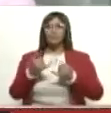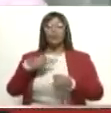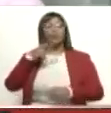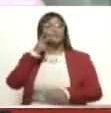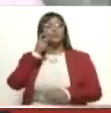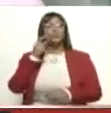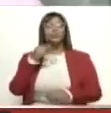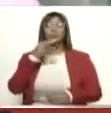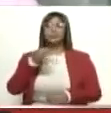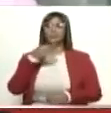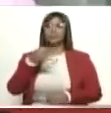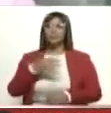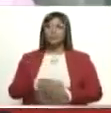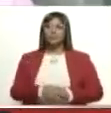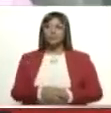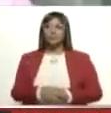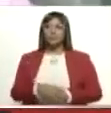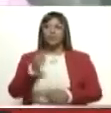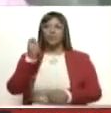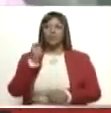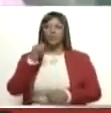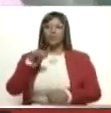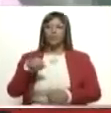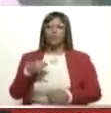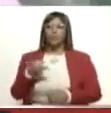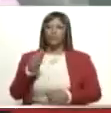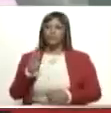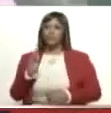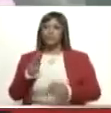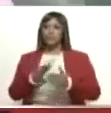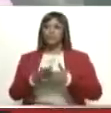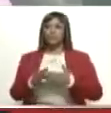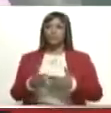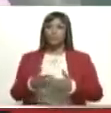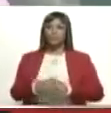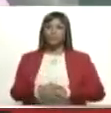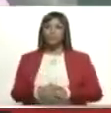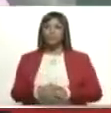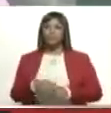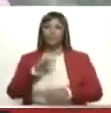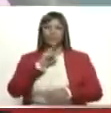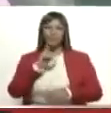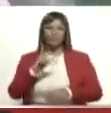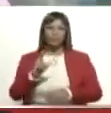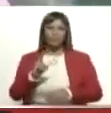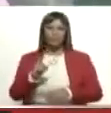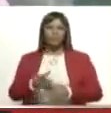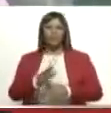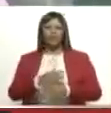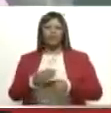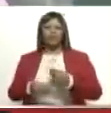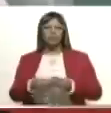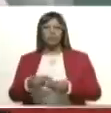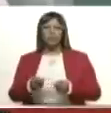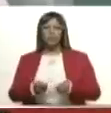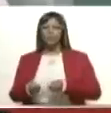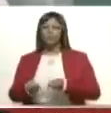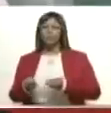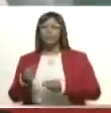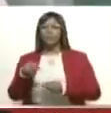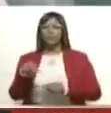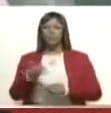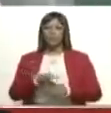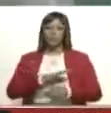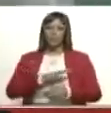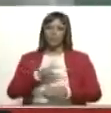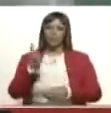escuchar la intervención que lleva a cabo el diputado José Brito a propósito de la pregunta, ¿no?, que él había hecho ante la Contraloría General de